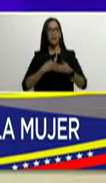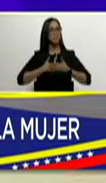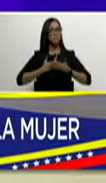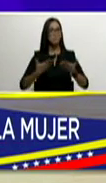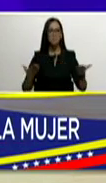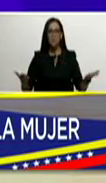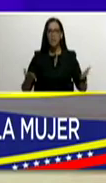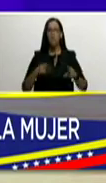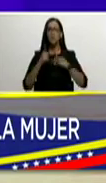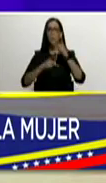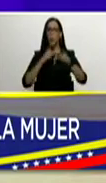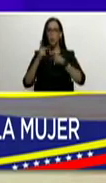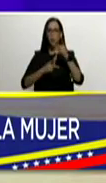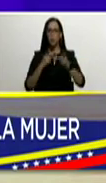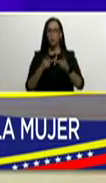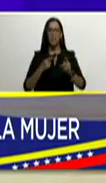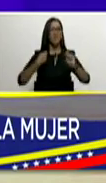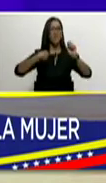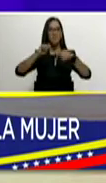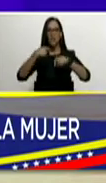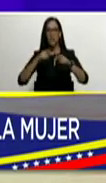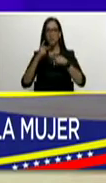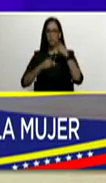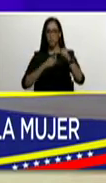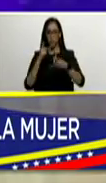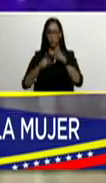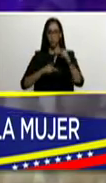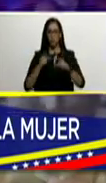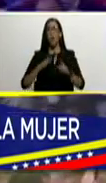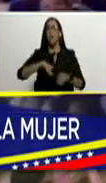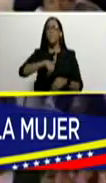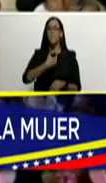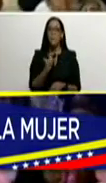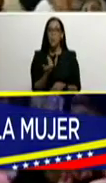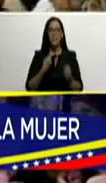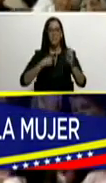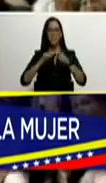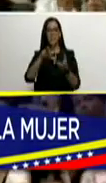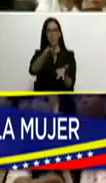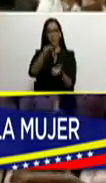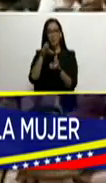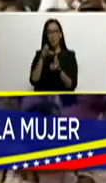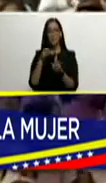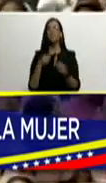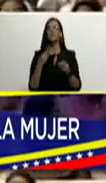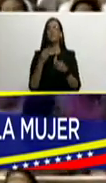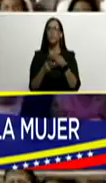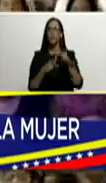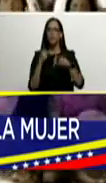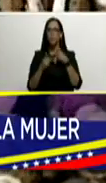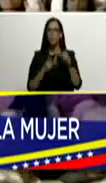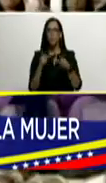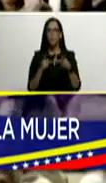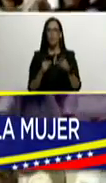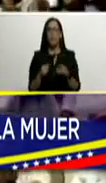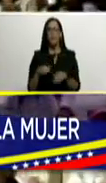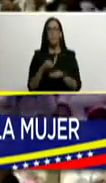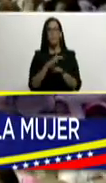productos, comercien sus productos, puedan vender y cobrar sus productos.